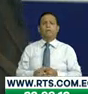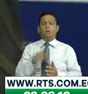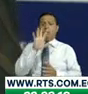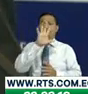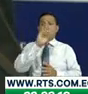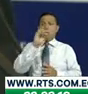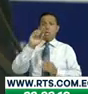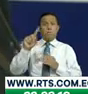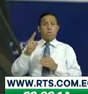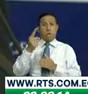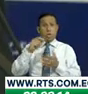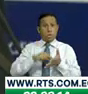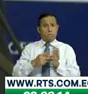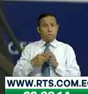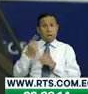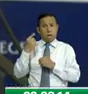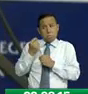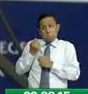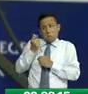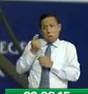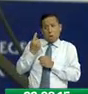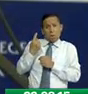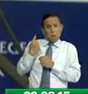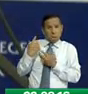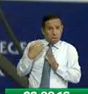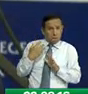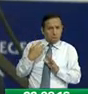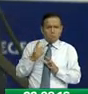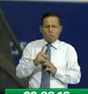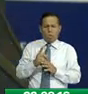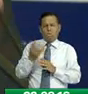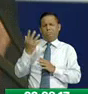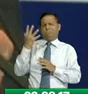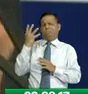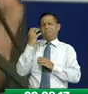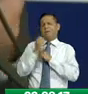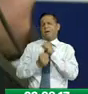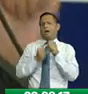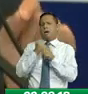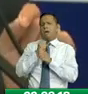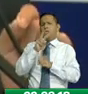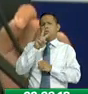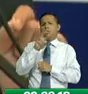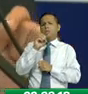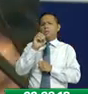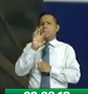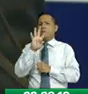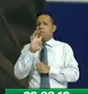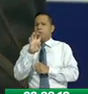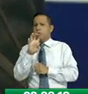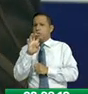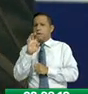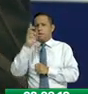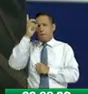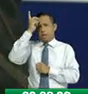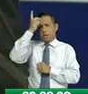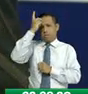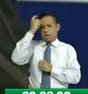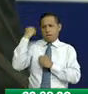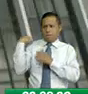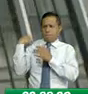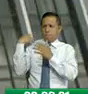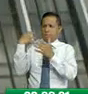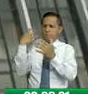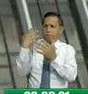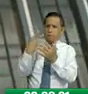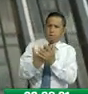año. Se arrastra desde el año 2014 al 2020.